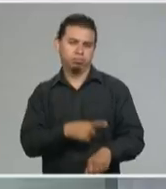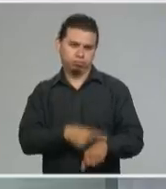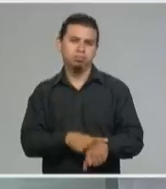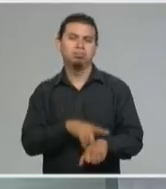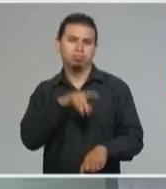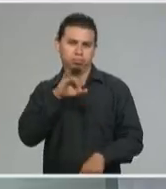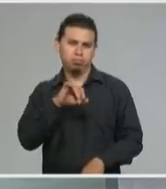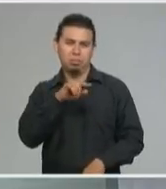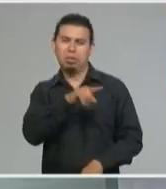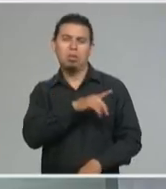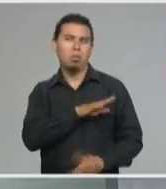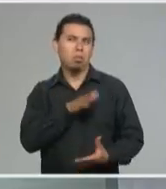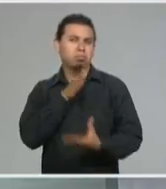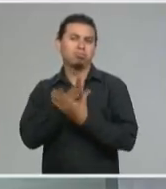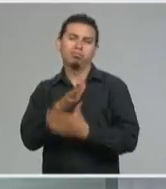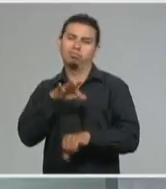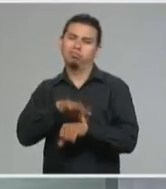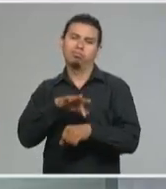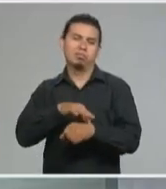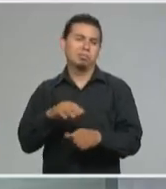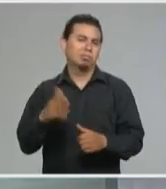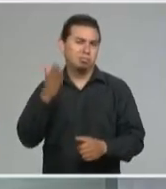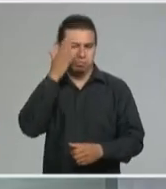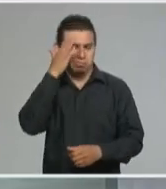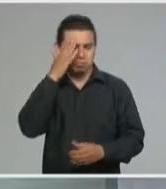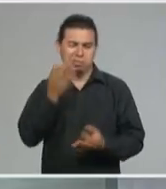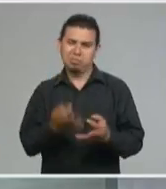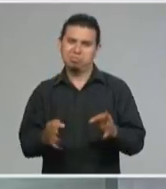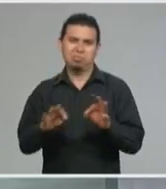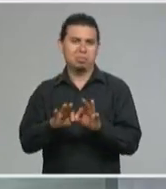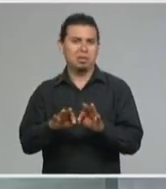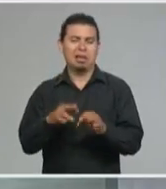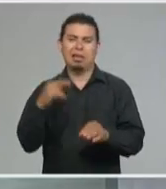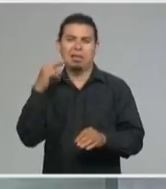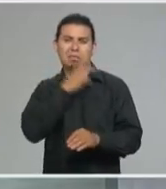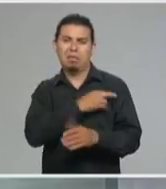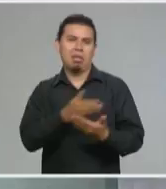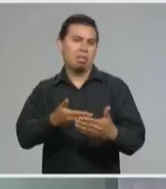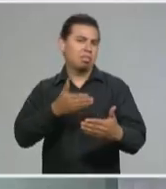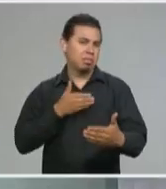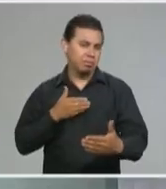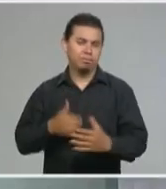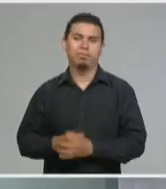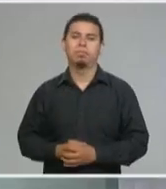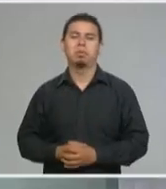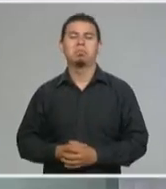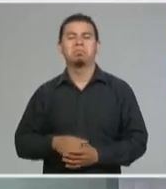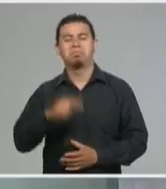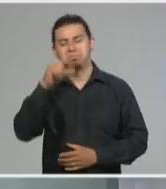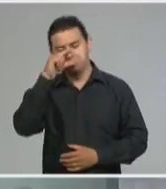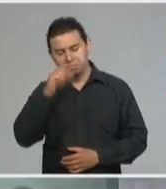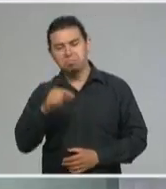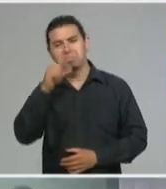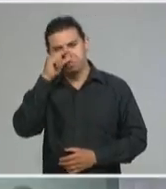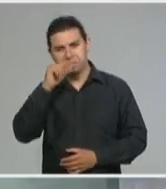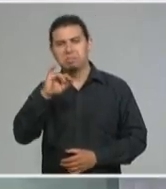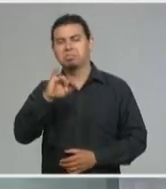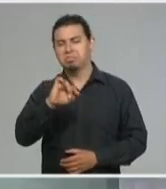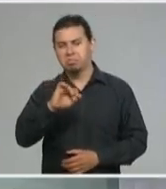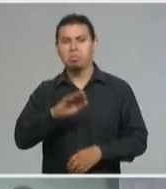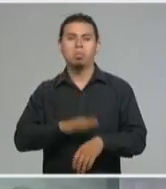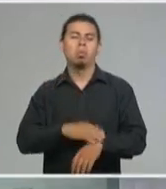a estos temas para que pueda tener un diagnóstico más oportuno. Desafortunadamente, a veces las